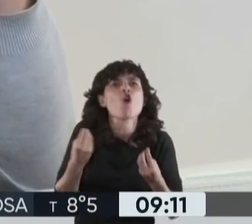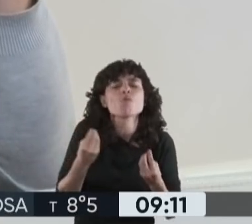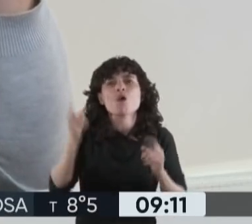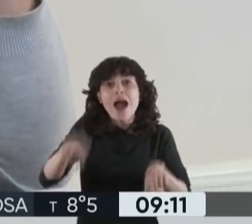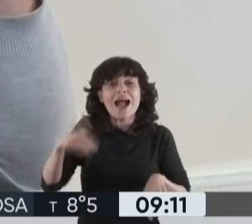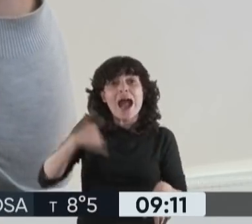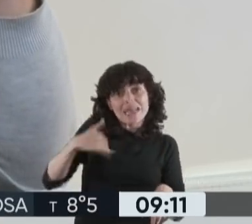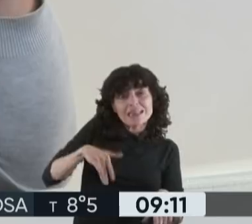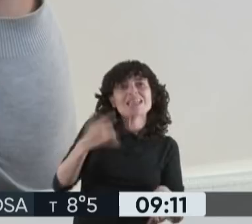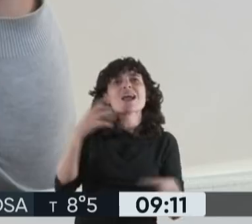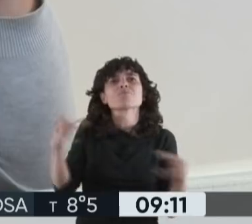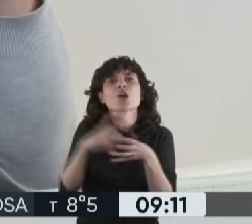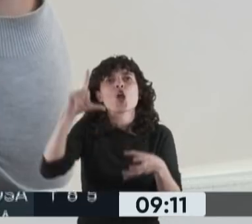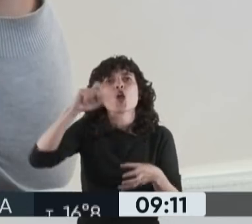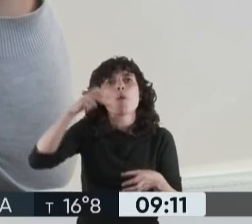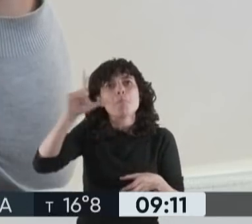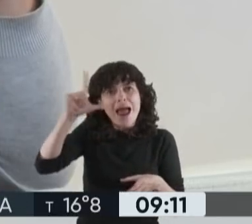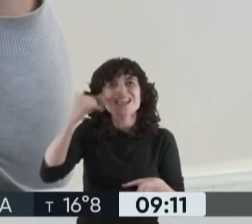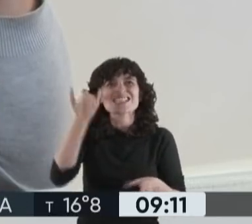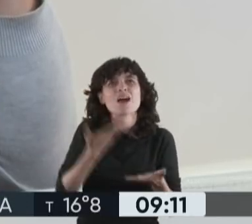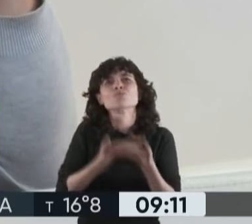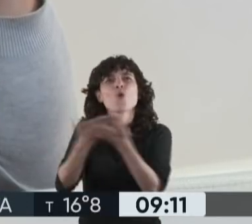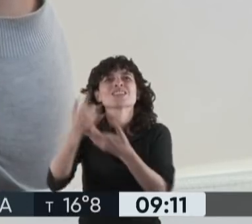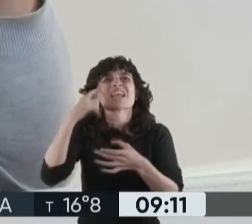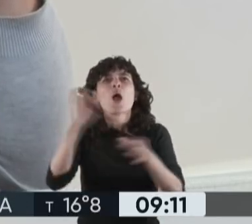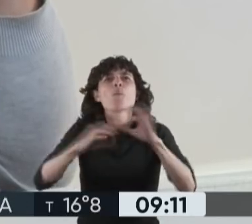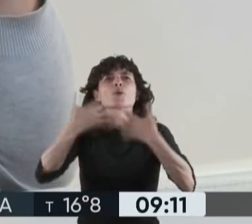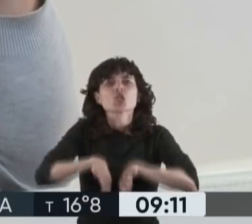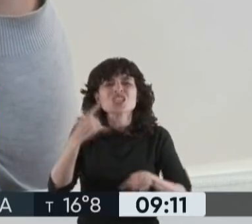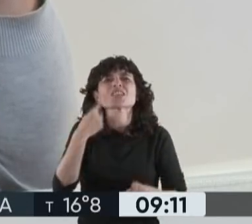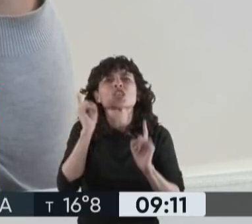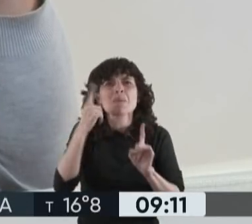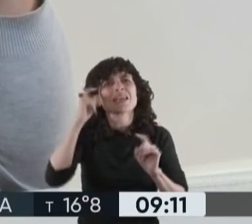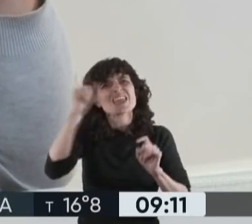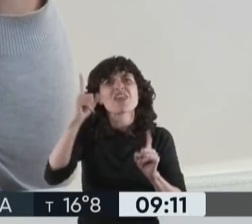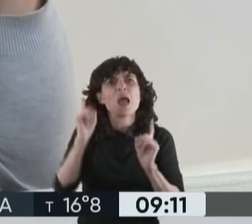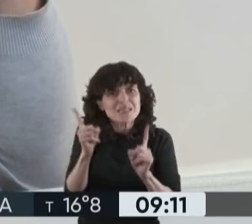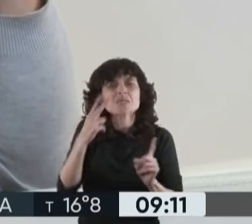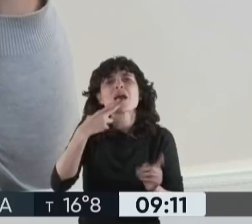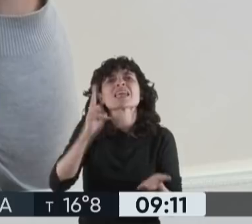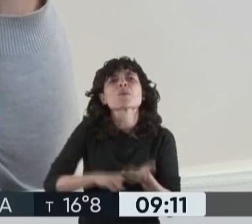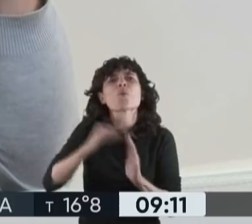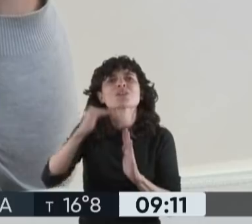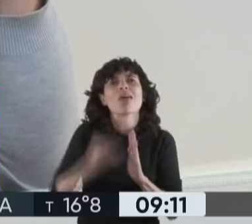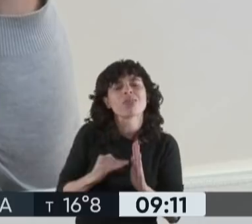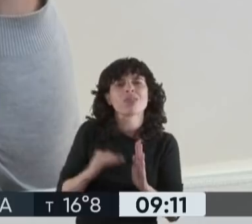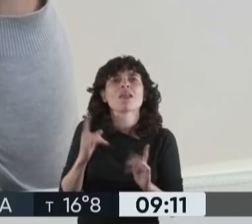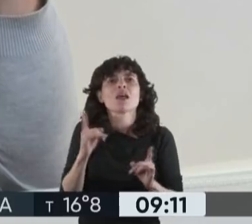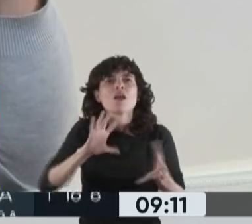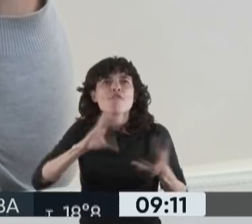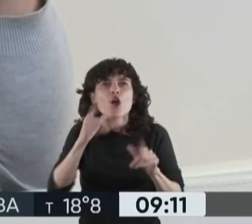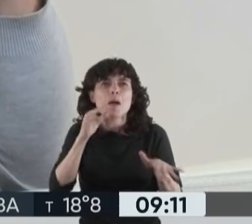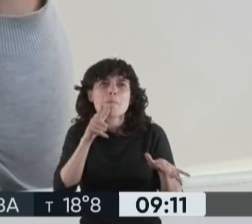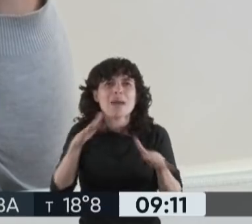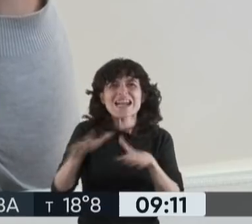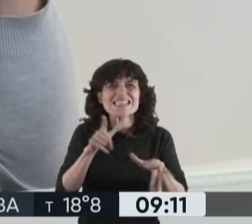la COPAL presentó un proyecto para también bajar el IVA a los alimentos y establecer o fijar un esquema similar al que el